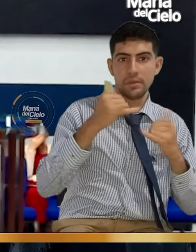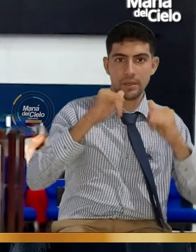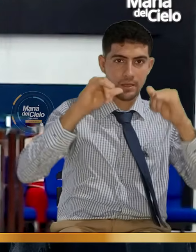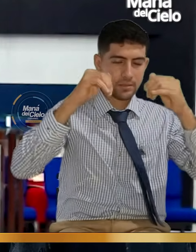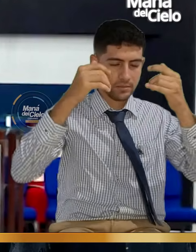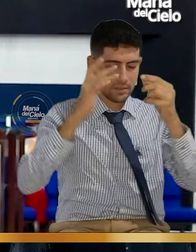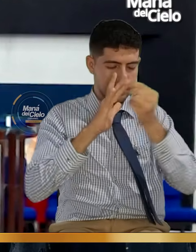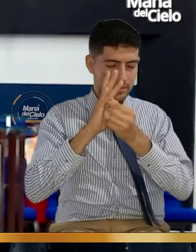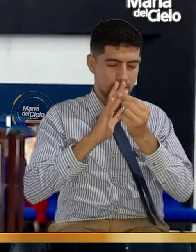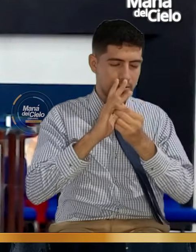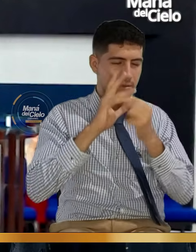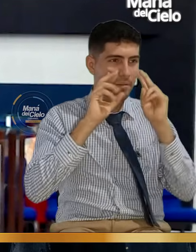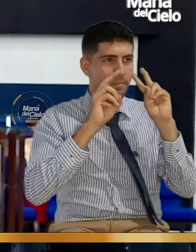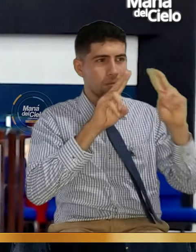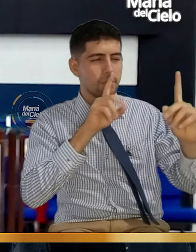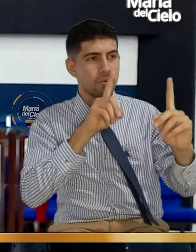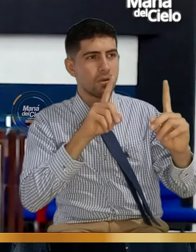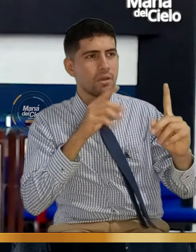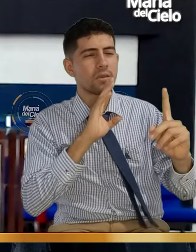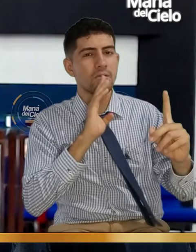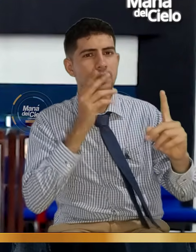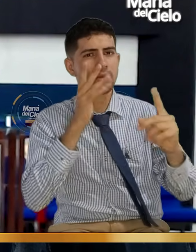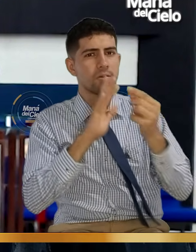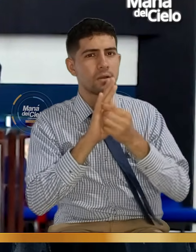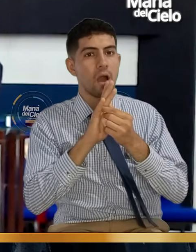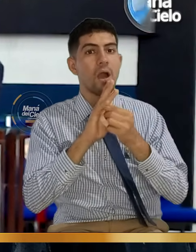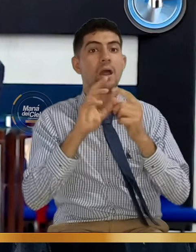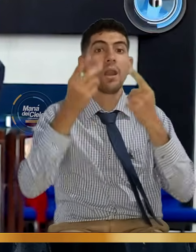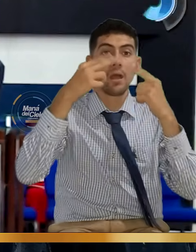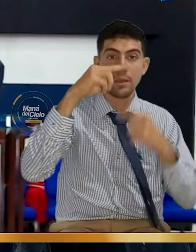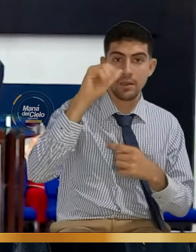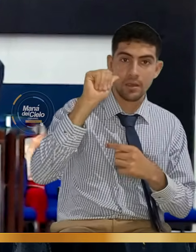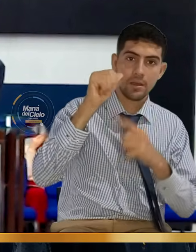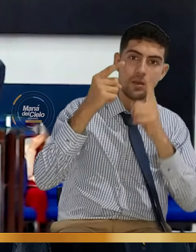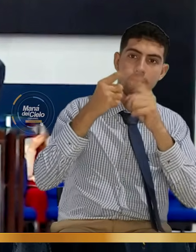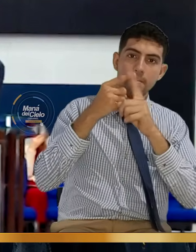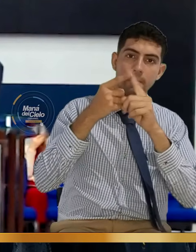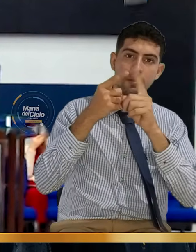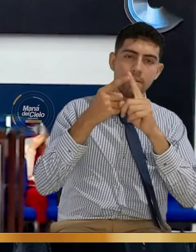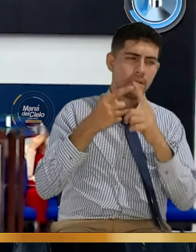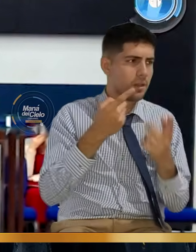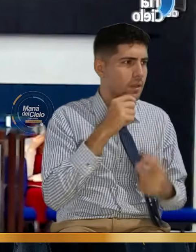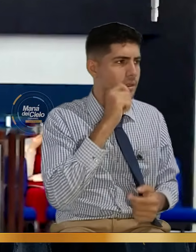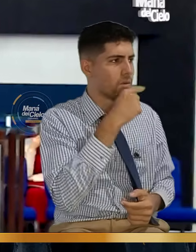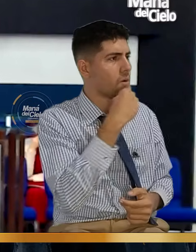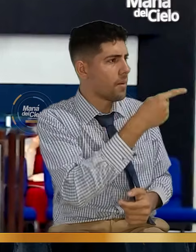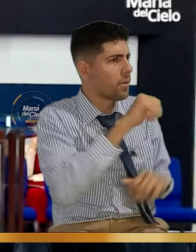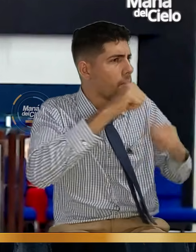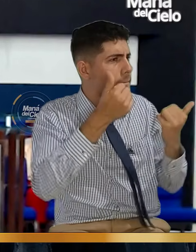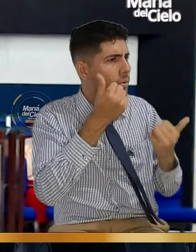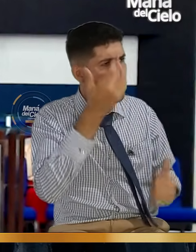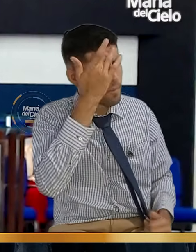Jacob. Gloria a Dios. En tierra de Canaán, la tierra que Jehová había jurado a su padre